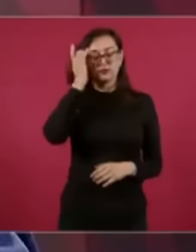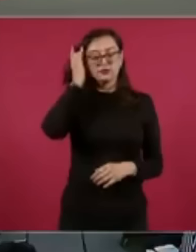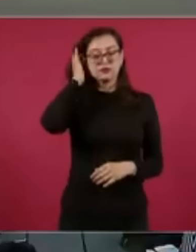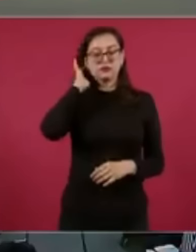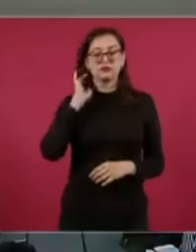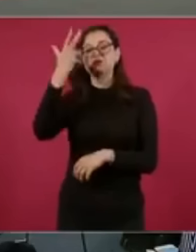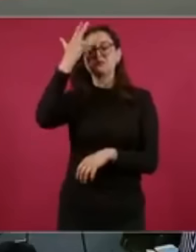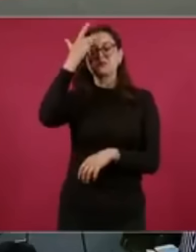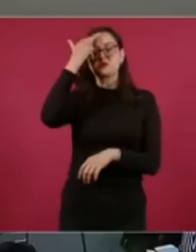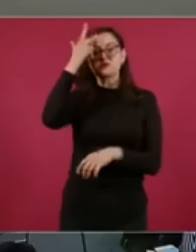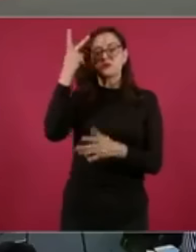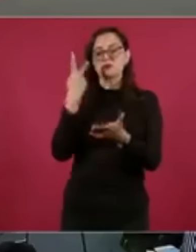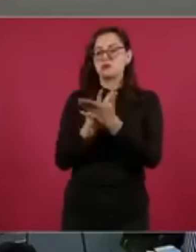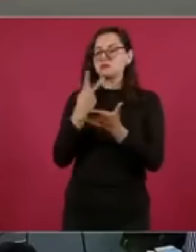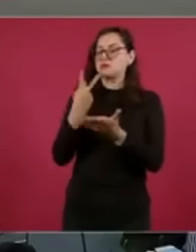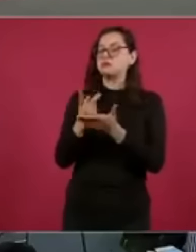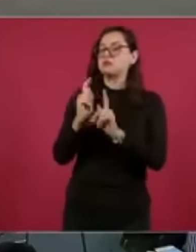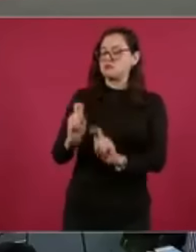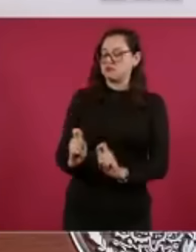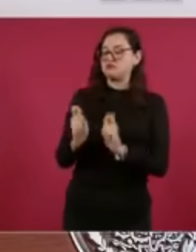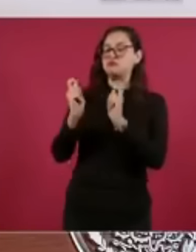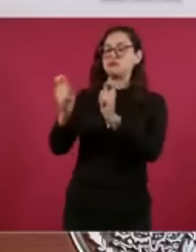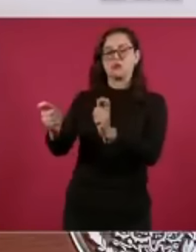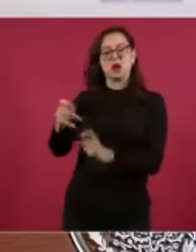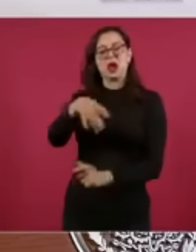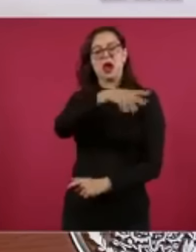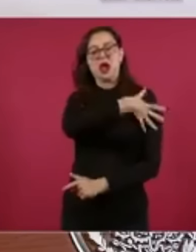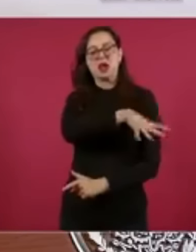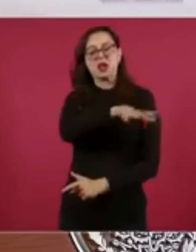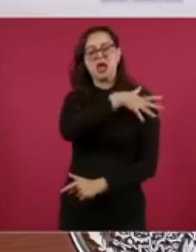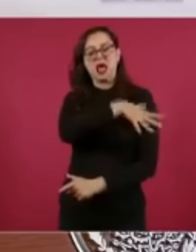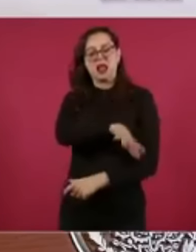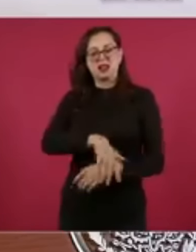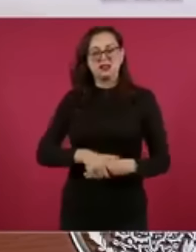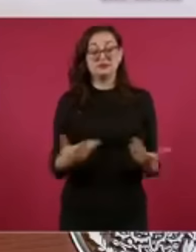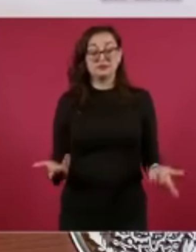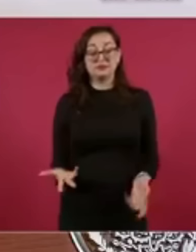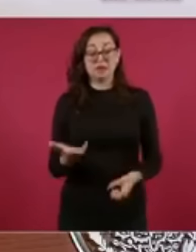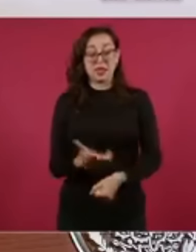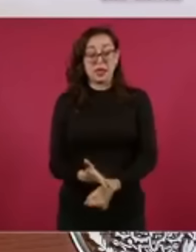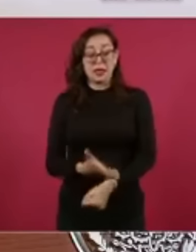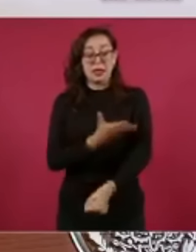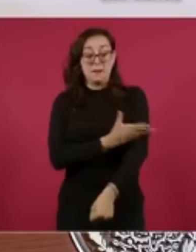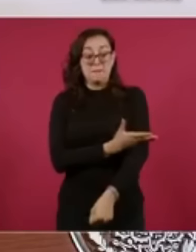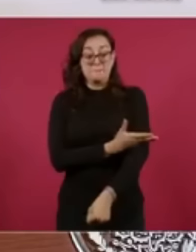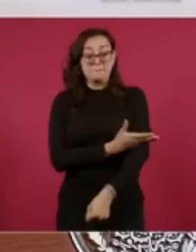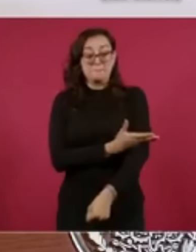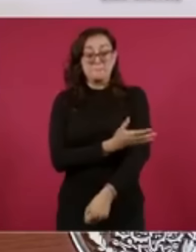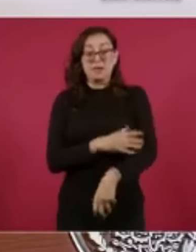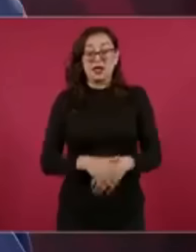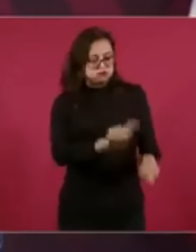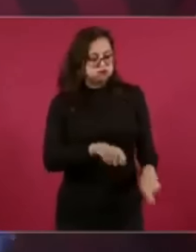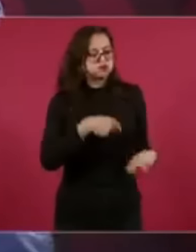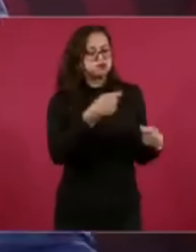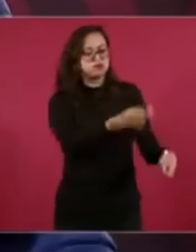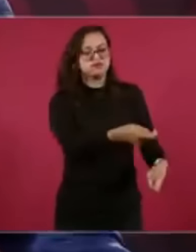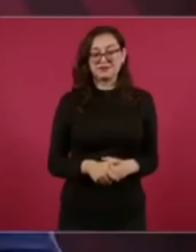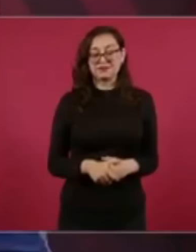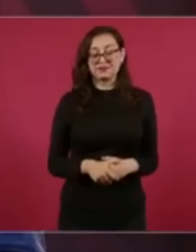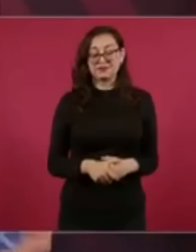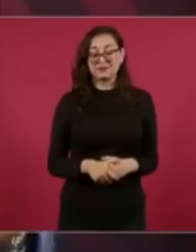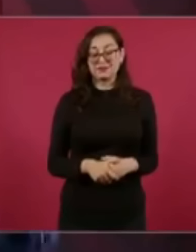nombraron general y todavía Madero, que era un hombre bueno, lo nombra general de división.